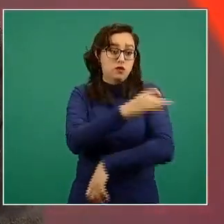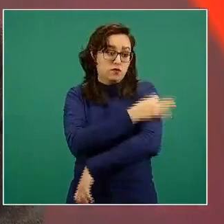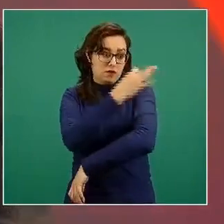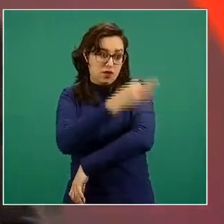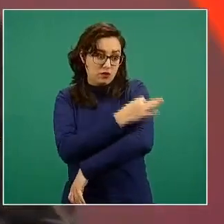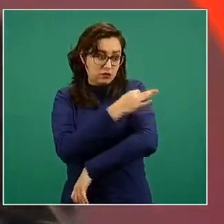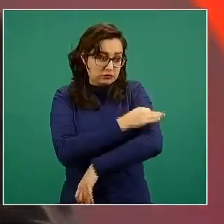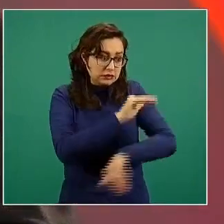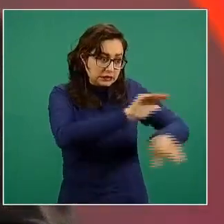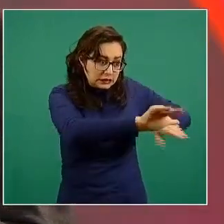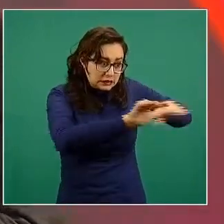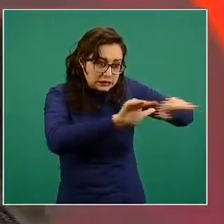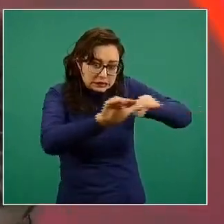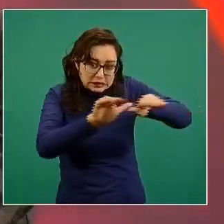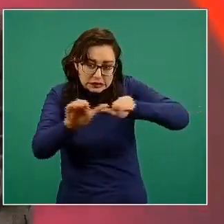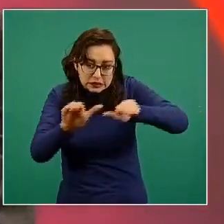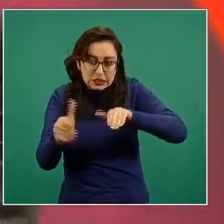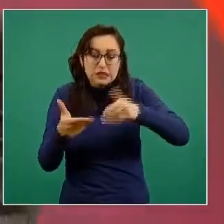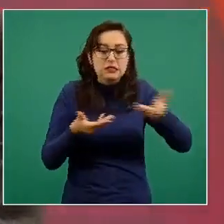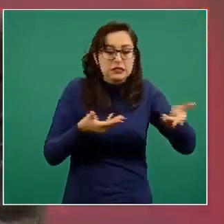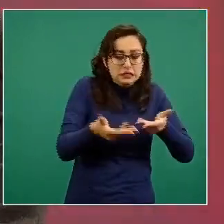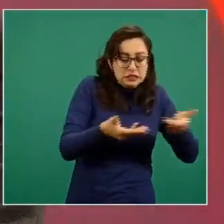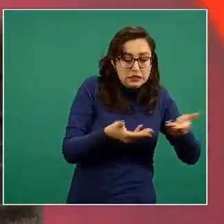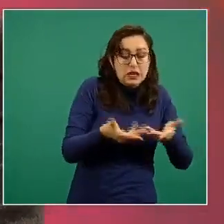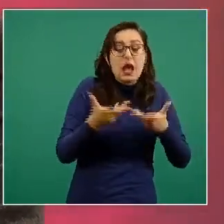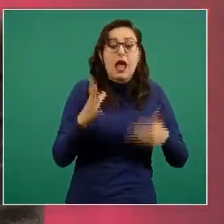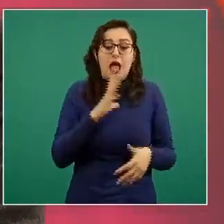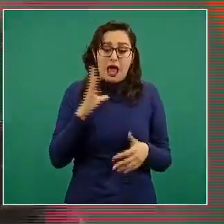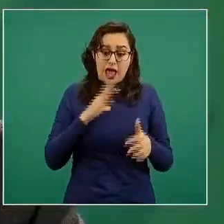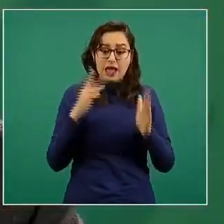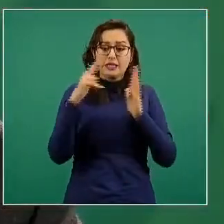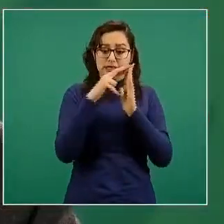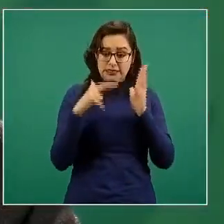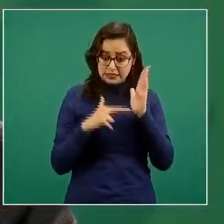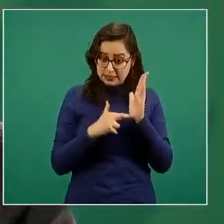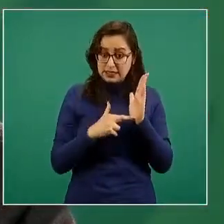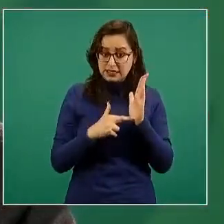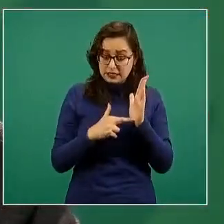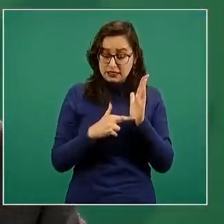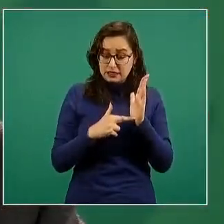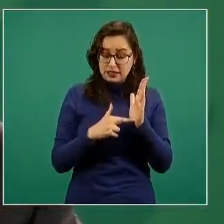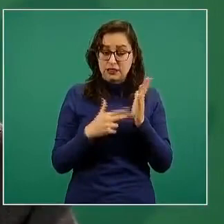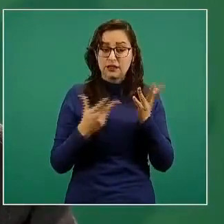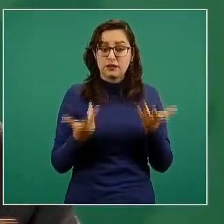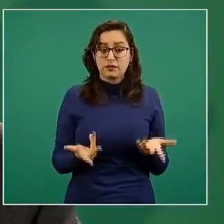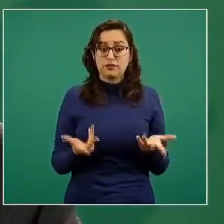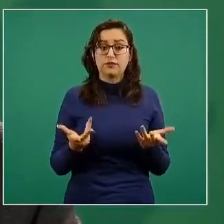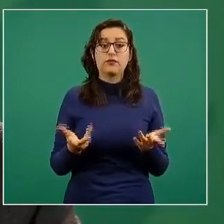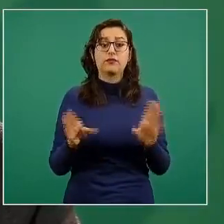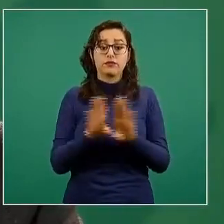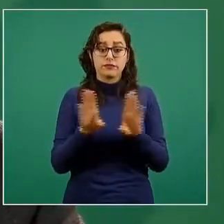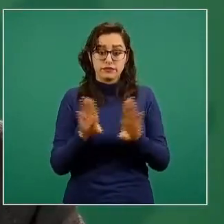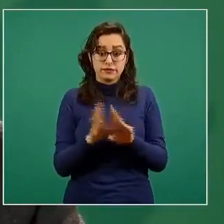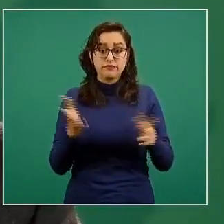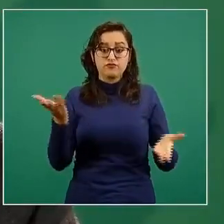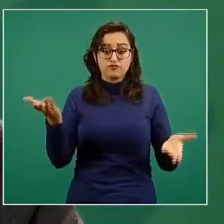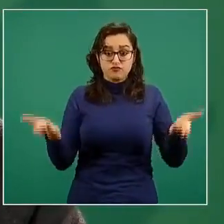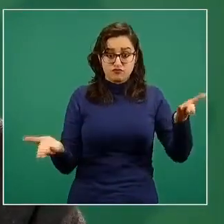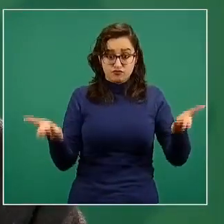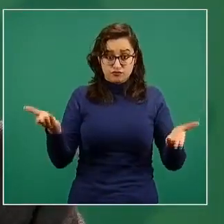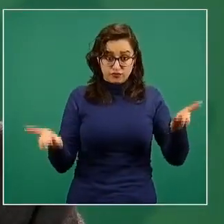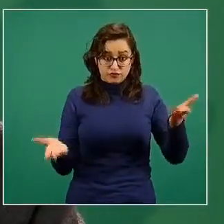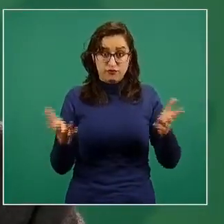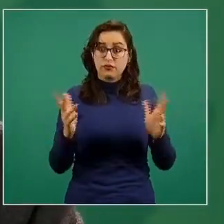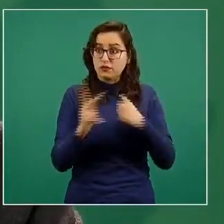vacunas. Y existen reglas de operación, de equilibrio de las capacidades y